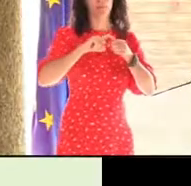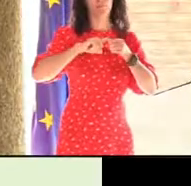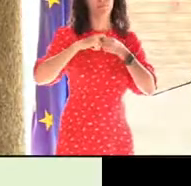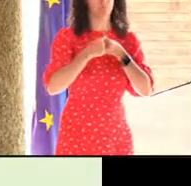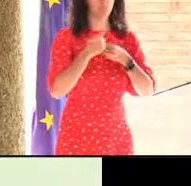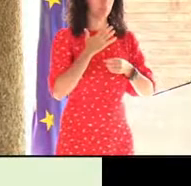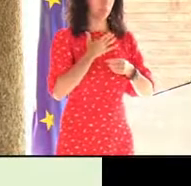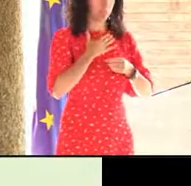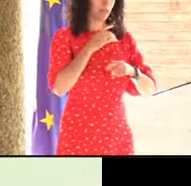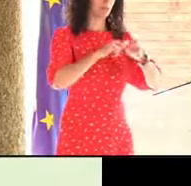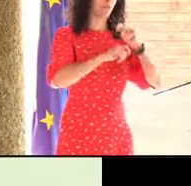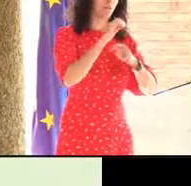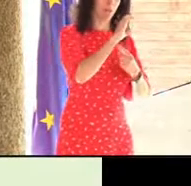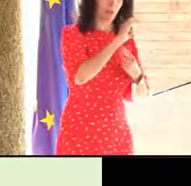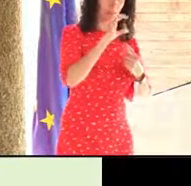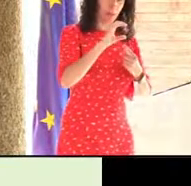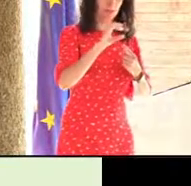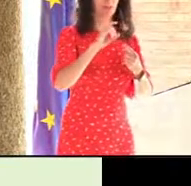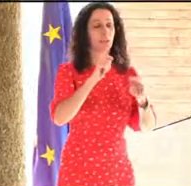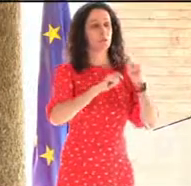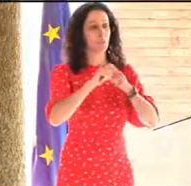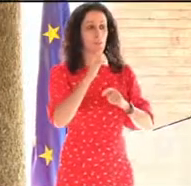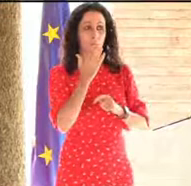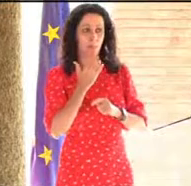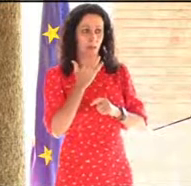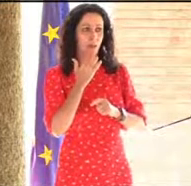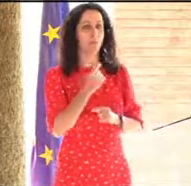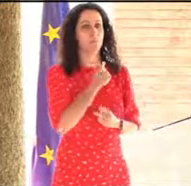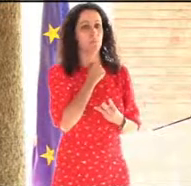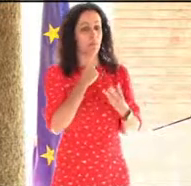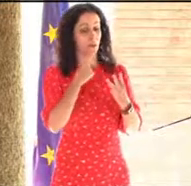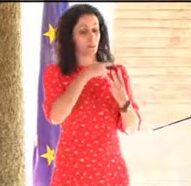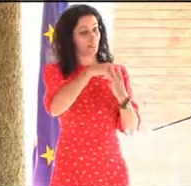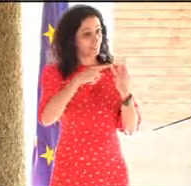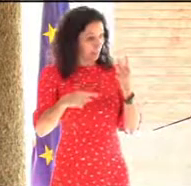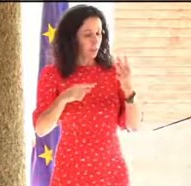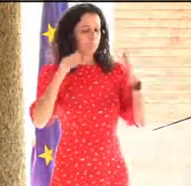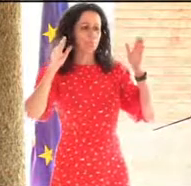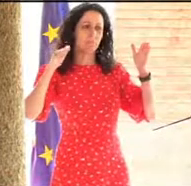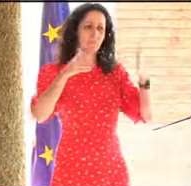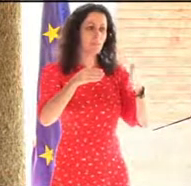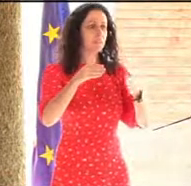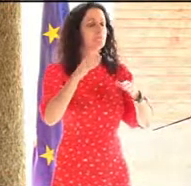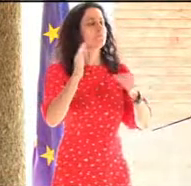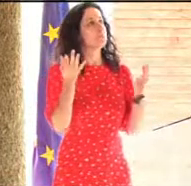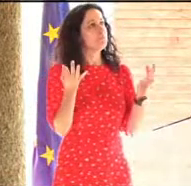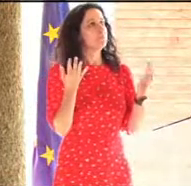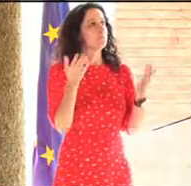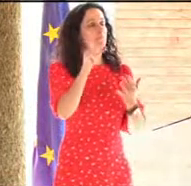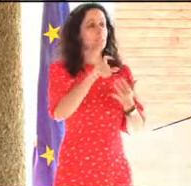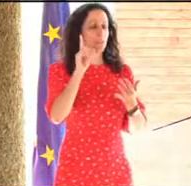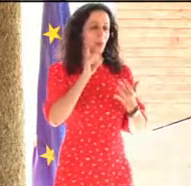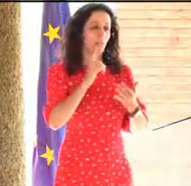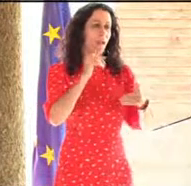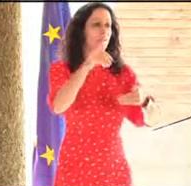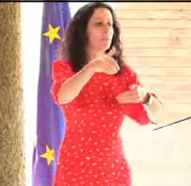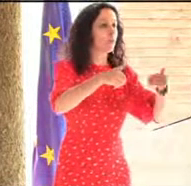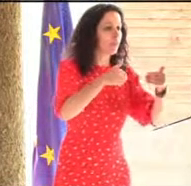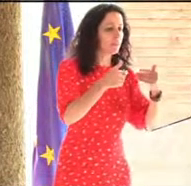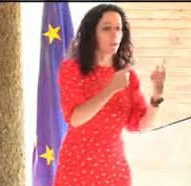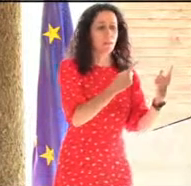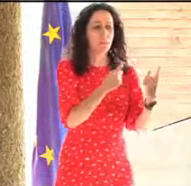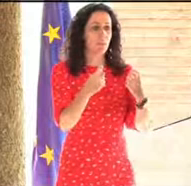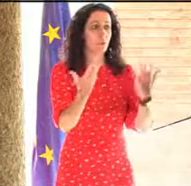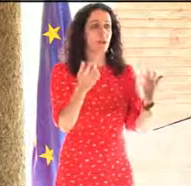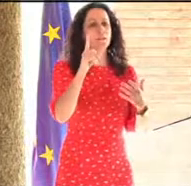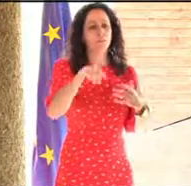es la independencia de las personas sordas y la autodeterminación está conformada por tres asociaciones una en Mérida otra en badajos